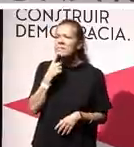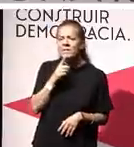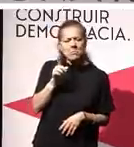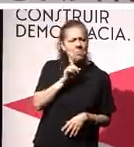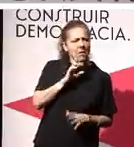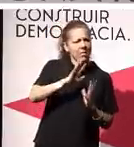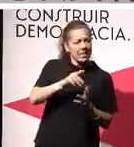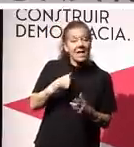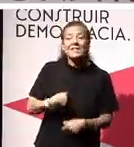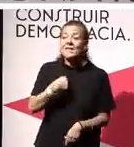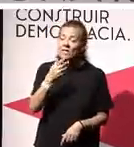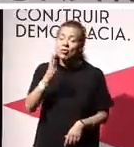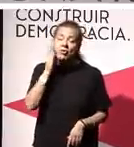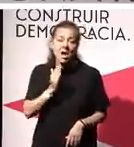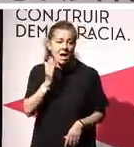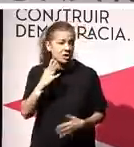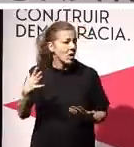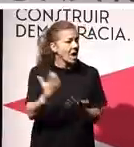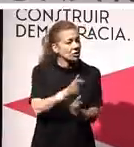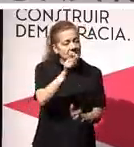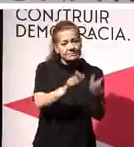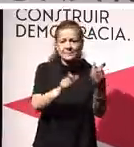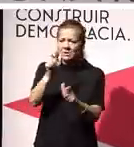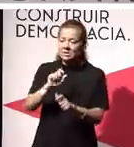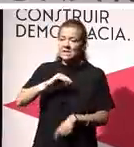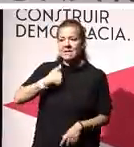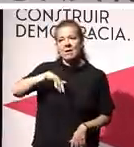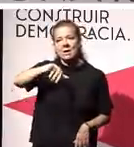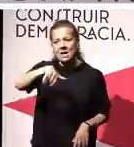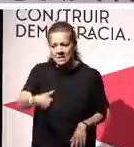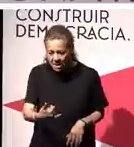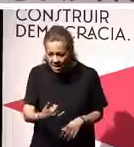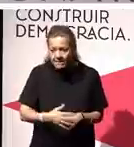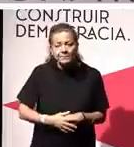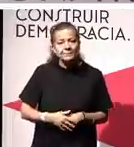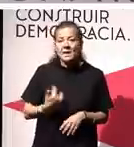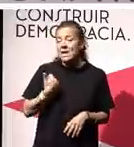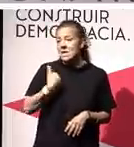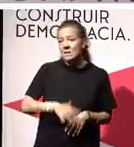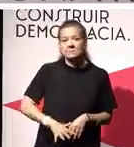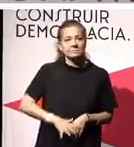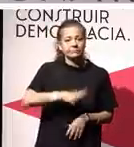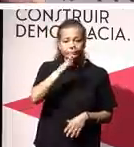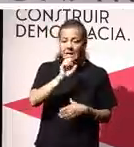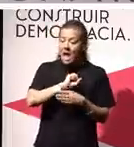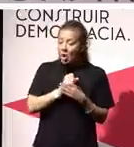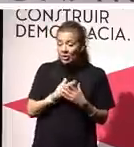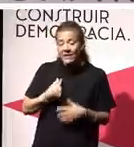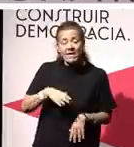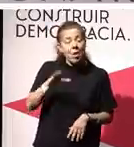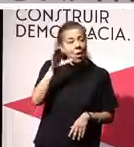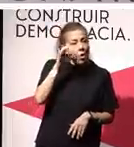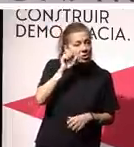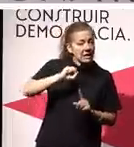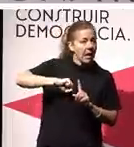news, transmitiéndole cariño a toda la gente que se cansa, que se agota, que está harta de escuchar el acoso y las